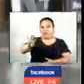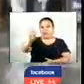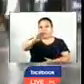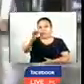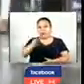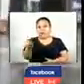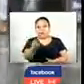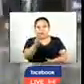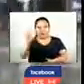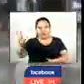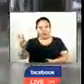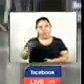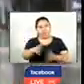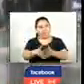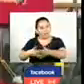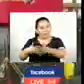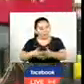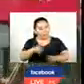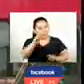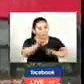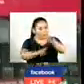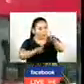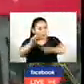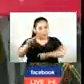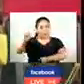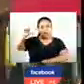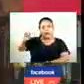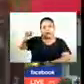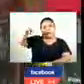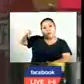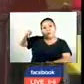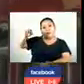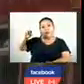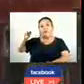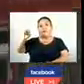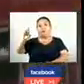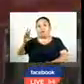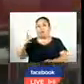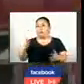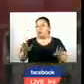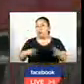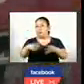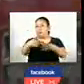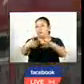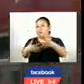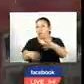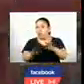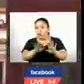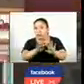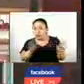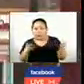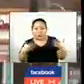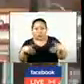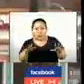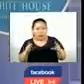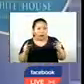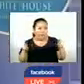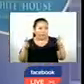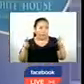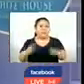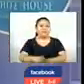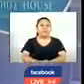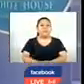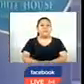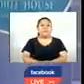de los estadounidenses consultados por la encuesta AP NORC considera que las restricciones en su área han sido levantadas demasiado rápido